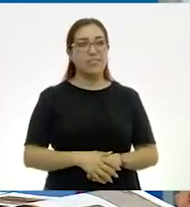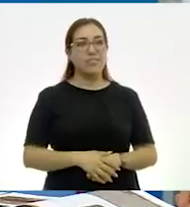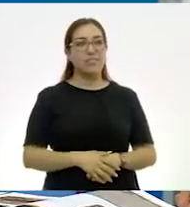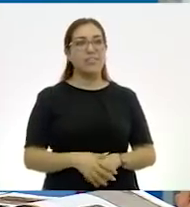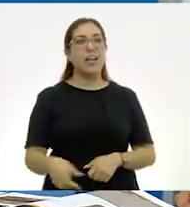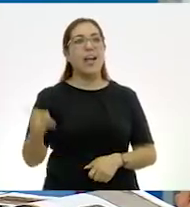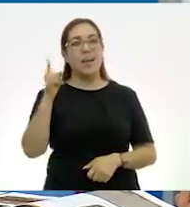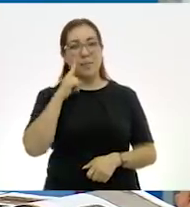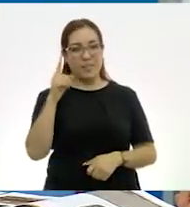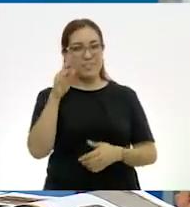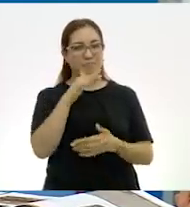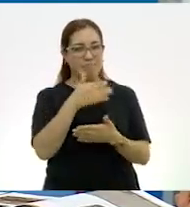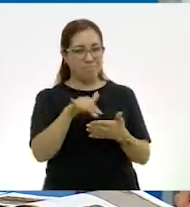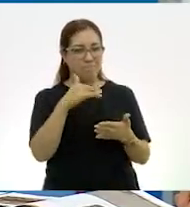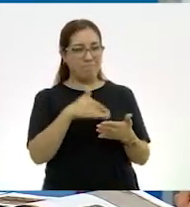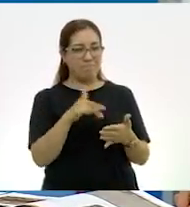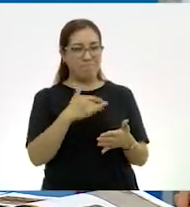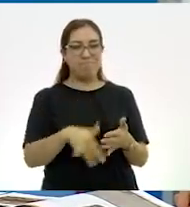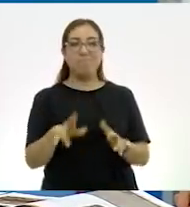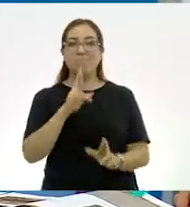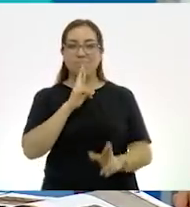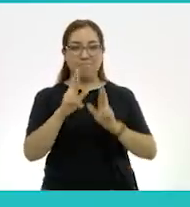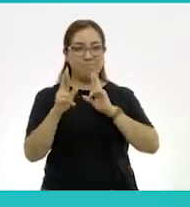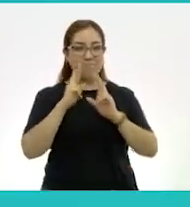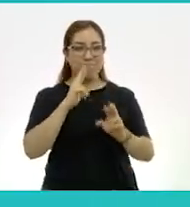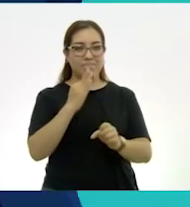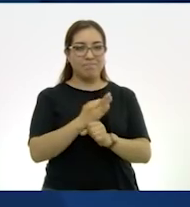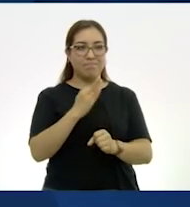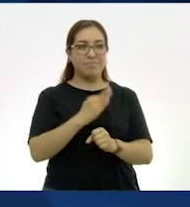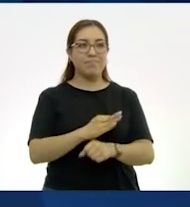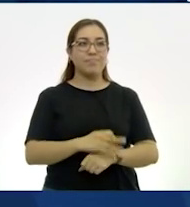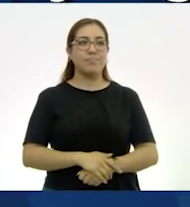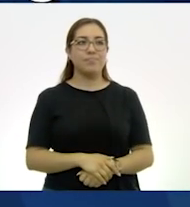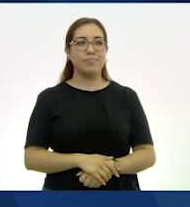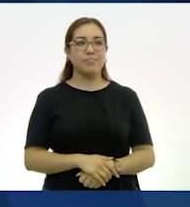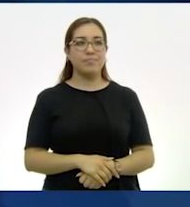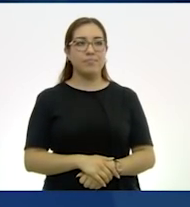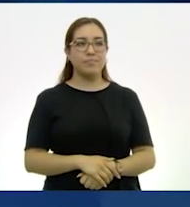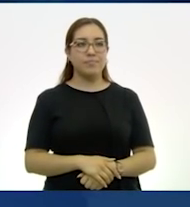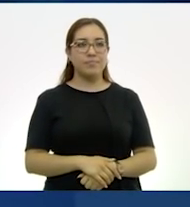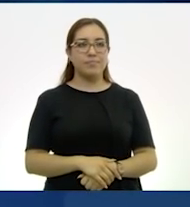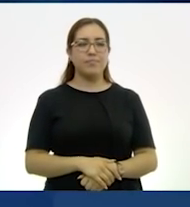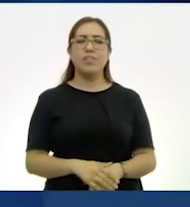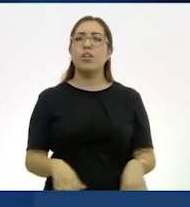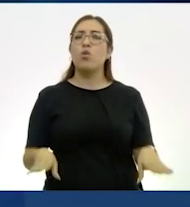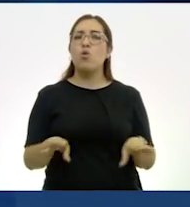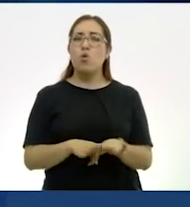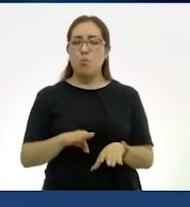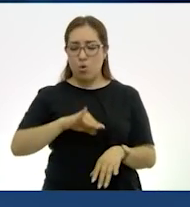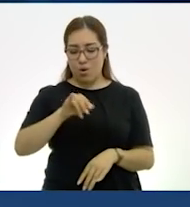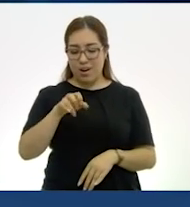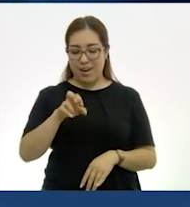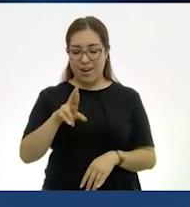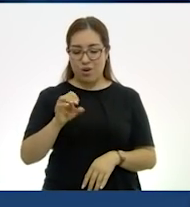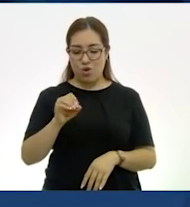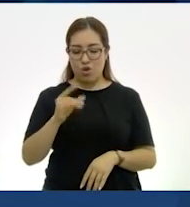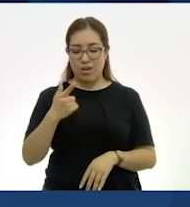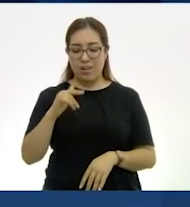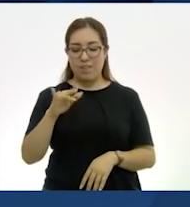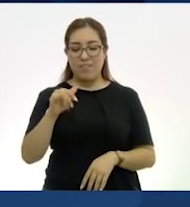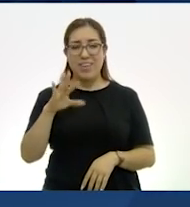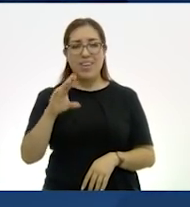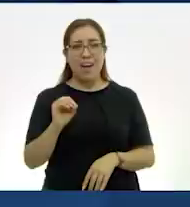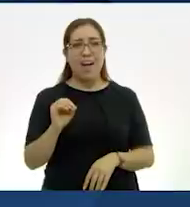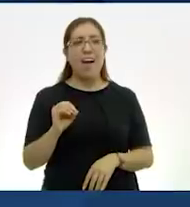lectura a esas preguntas y a la contestación que les damos. ¿Qué te parece? Sí, es Muy bien. perfecto. Dice, ¿cómo se lee la escritura